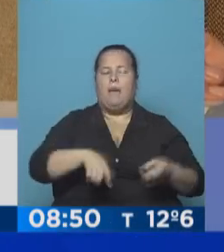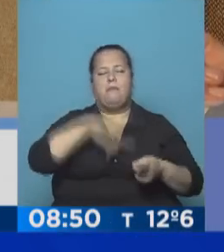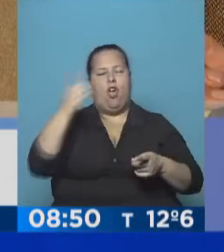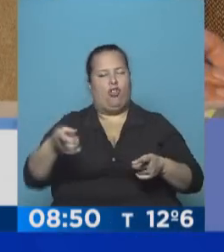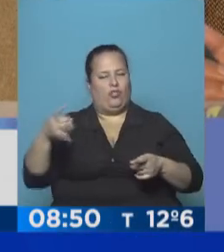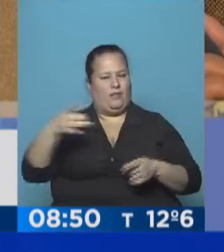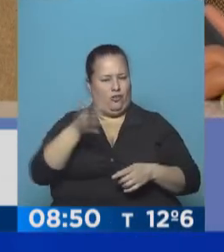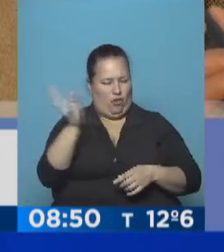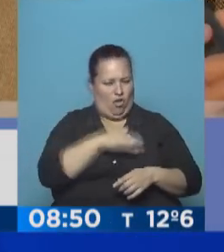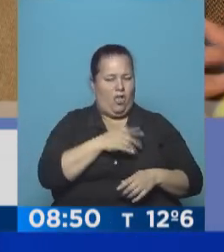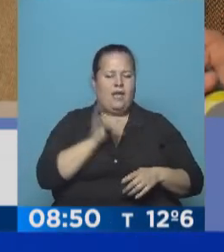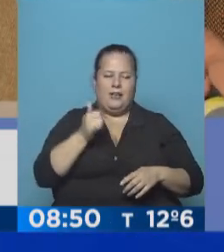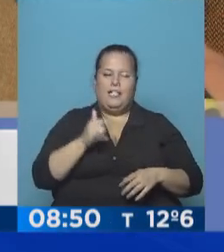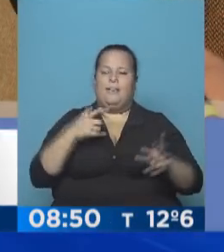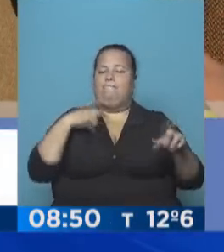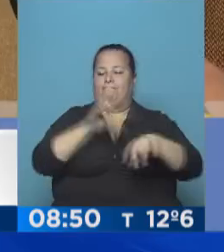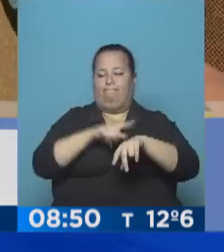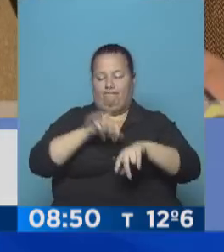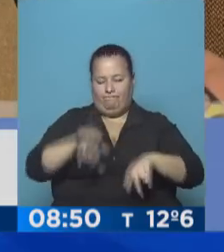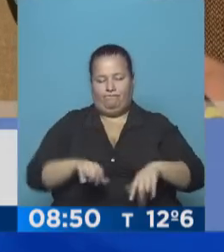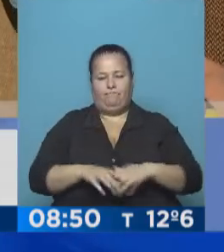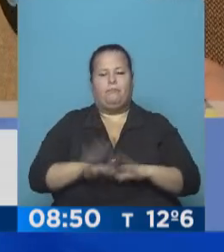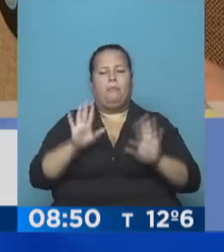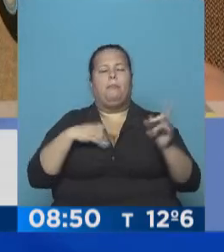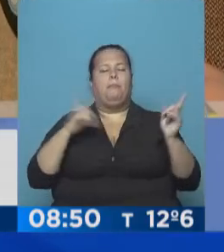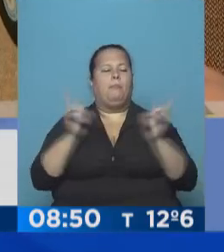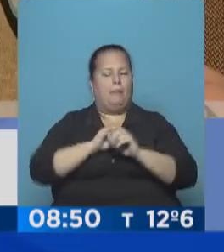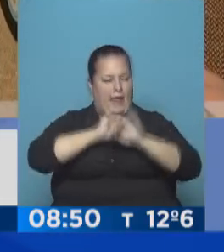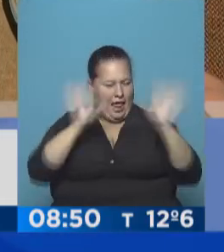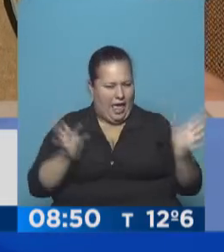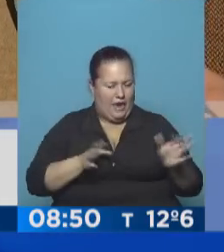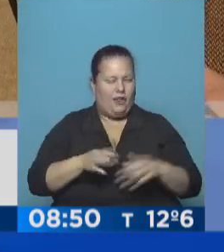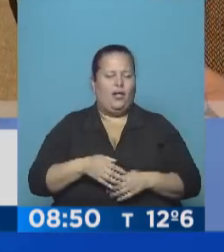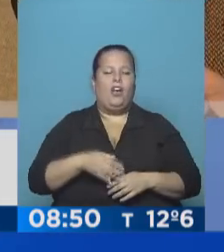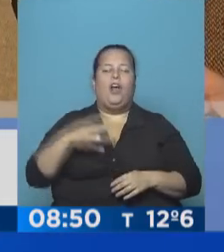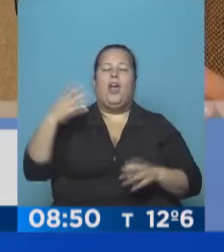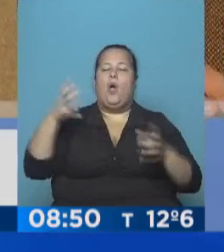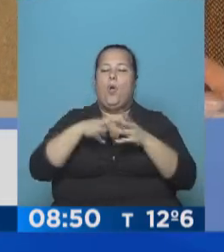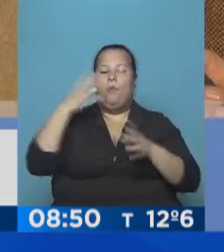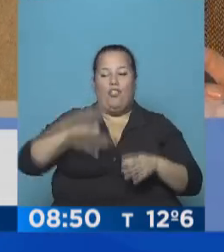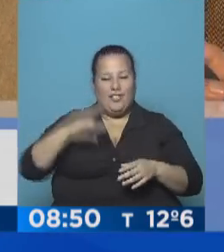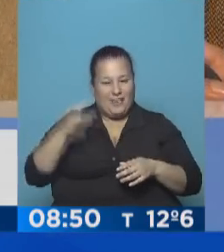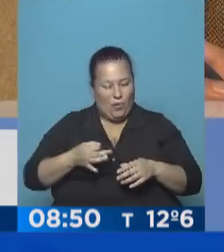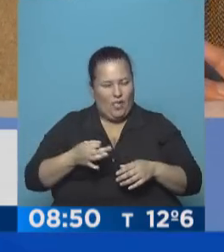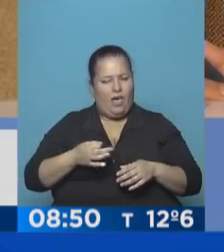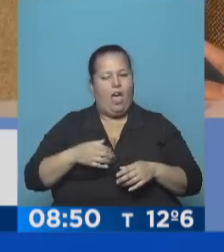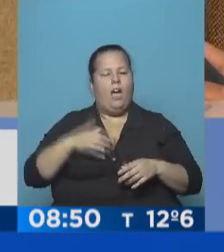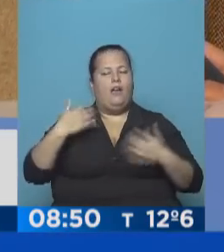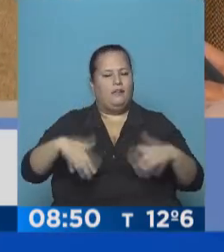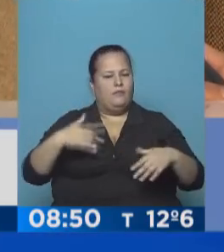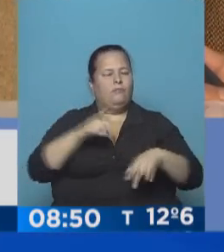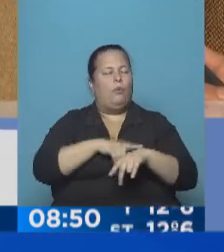resto de las trazas. De todo. ¿Sabe que se nos acabó el tiempo? Para ser claro, las brigadas de seguridad han producido